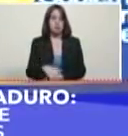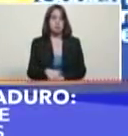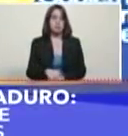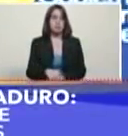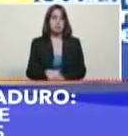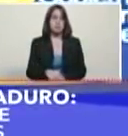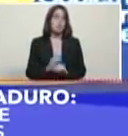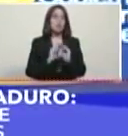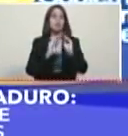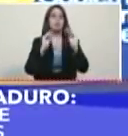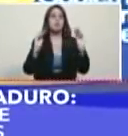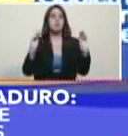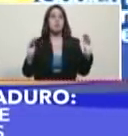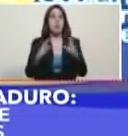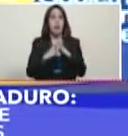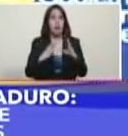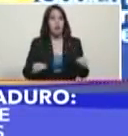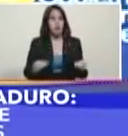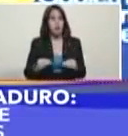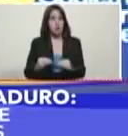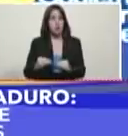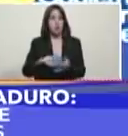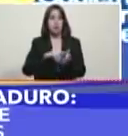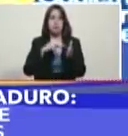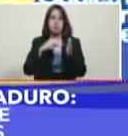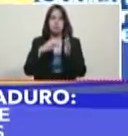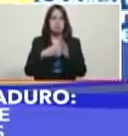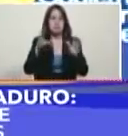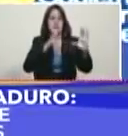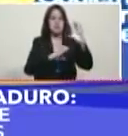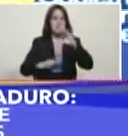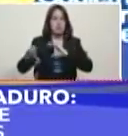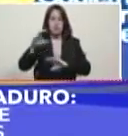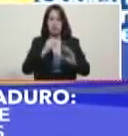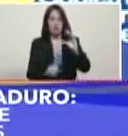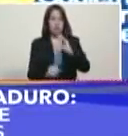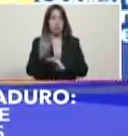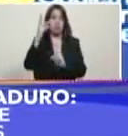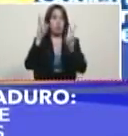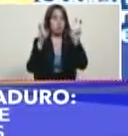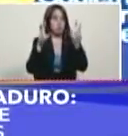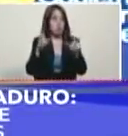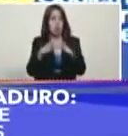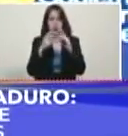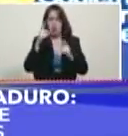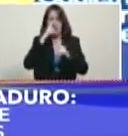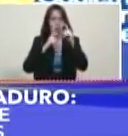todos los científicos del país, a todos los innovadores, a todos los creadores, de todas las edades.